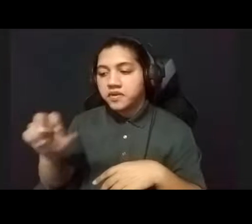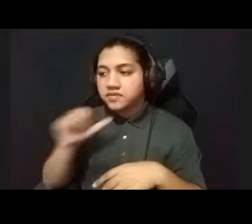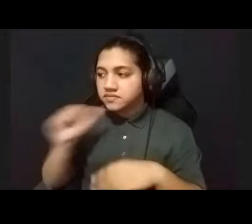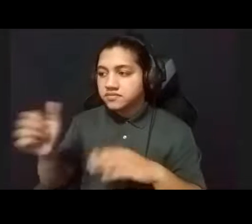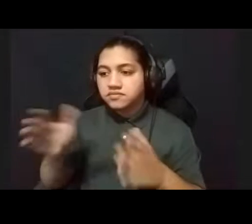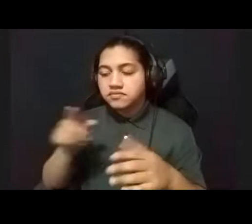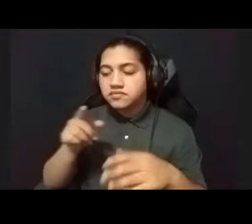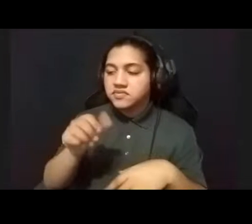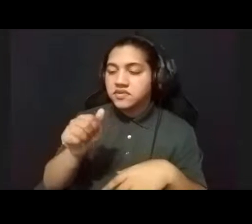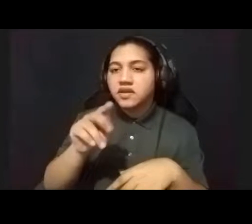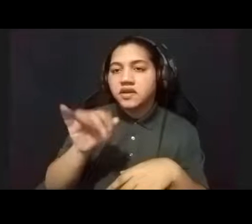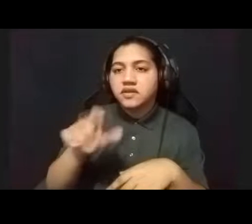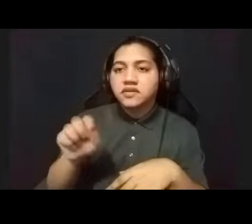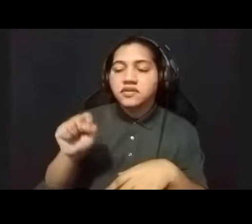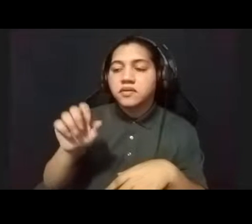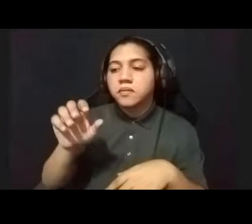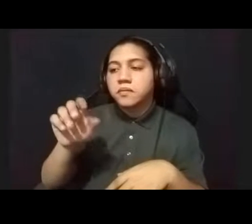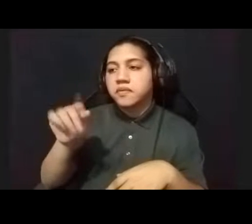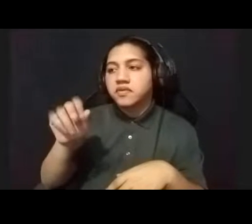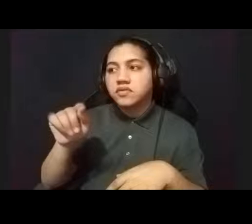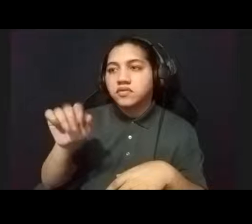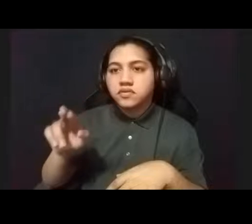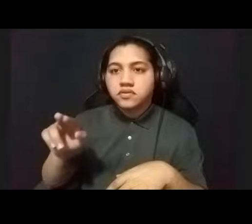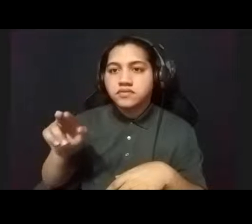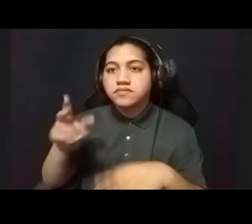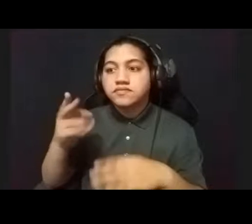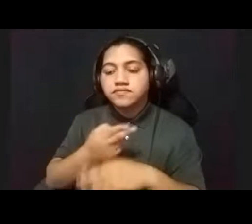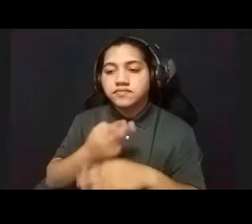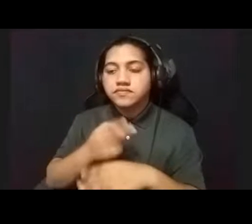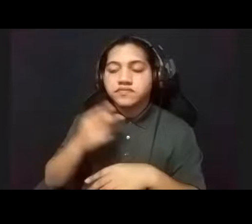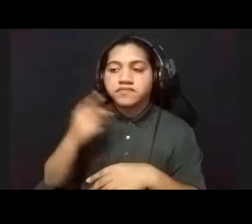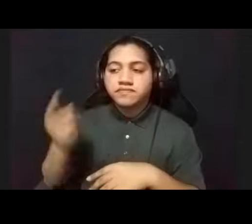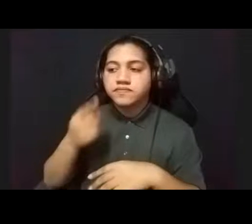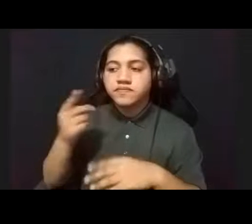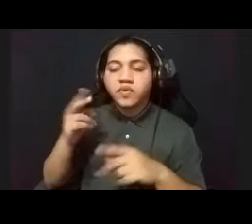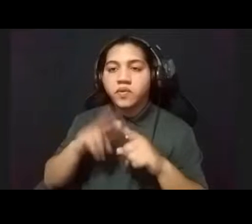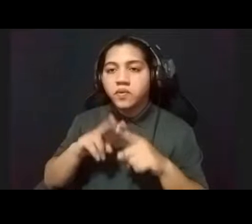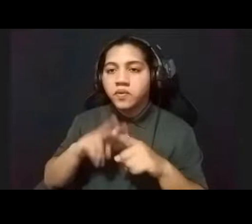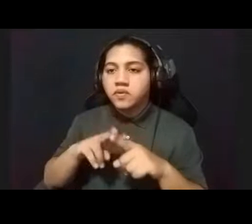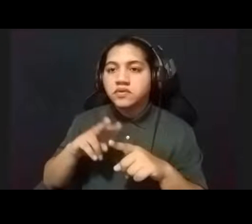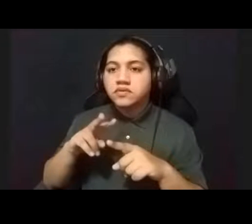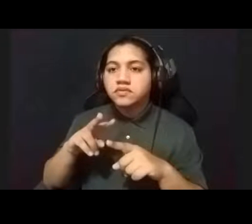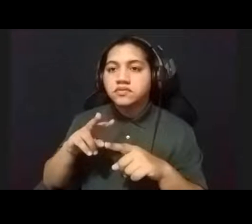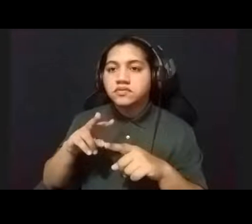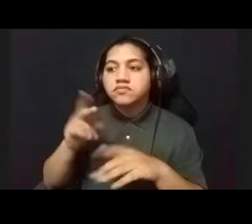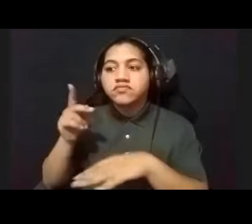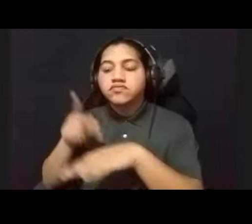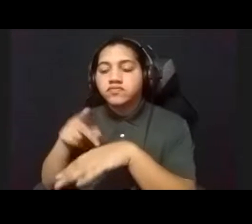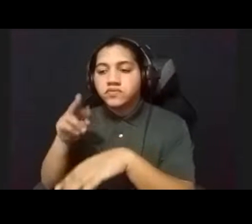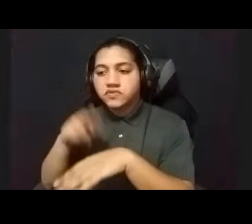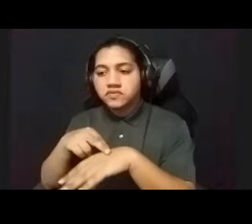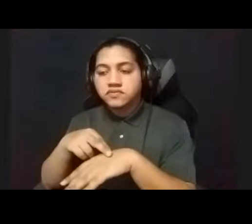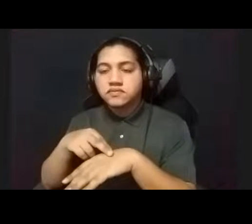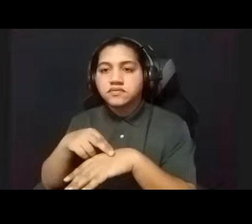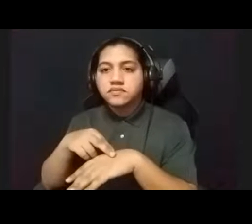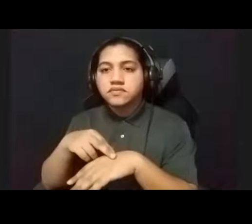Ángeles Pastor, por ejemplo, que utiliza todo el tiempo un vocabulario bien puertorriqueño. La